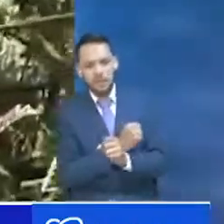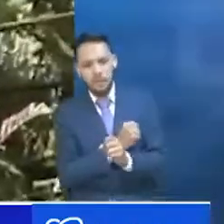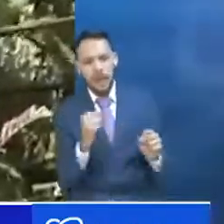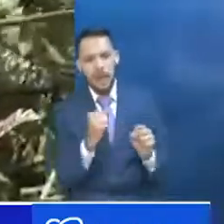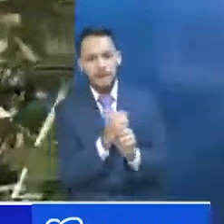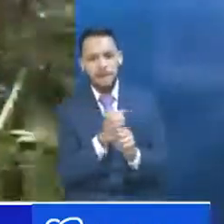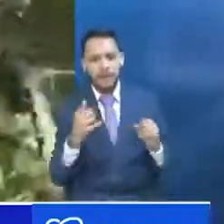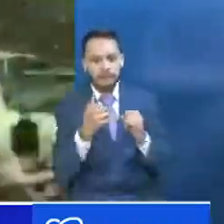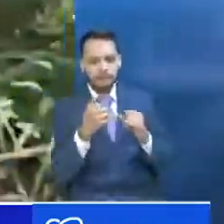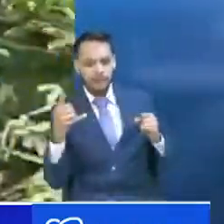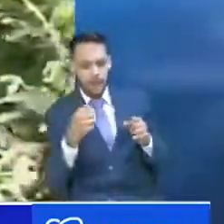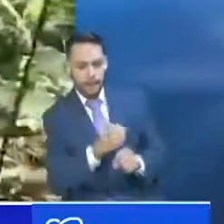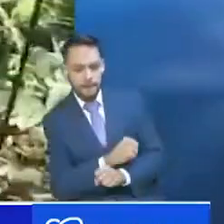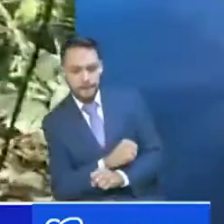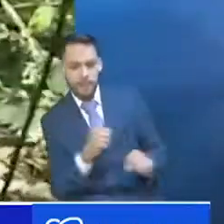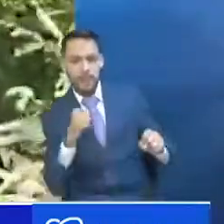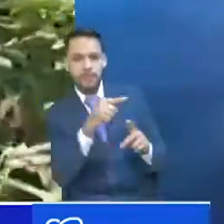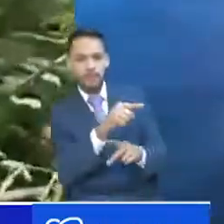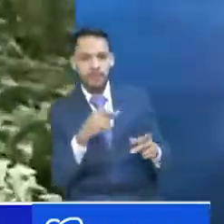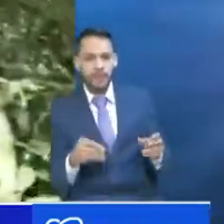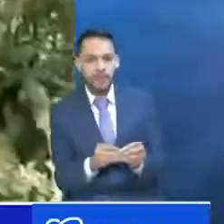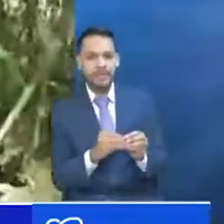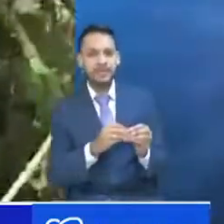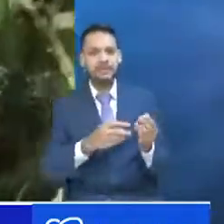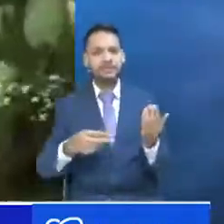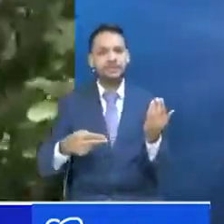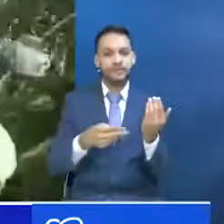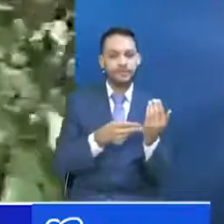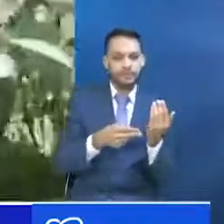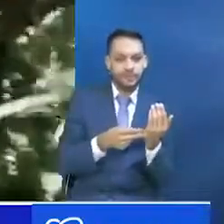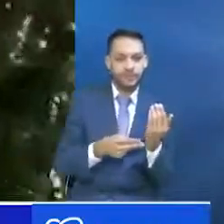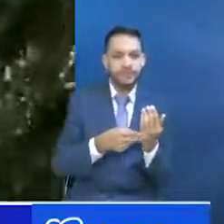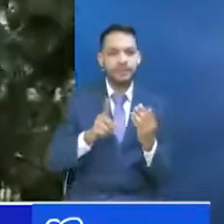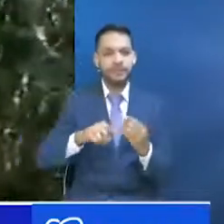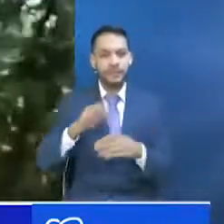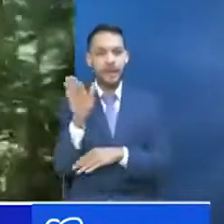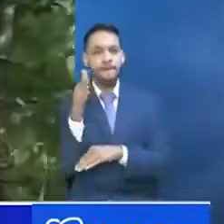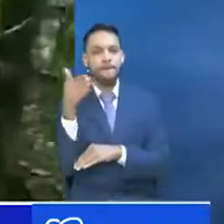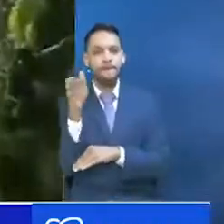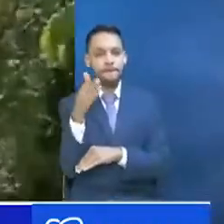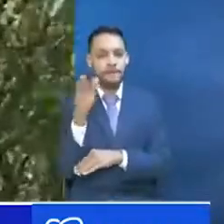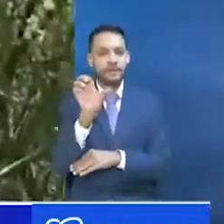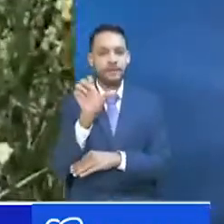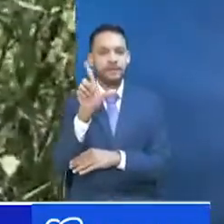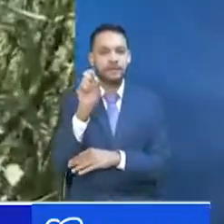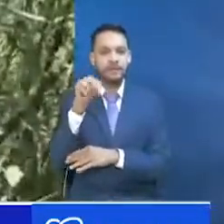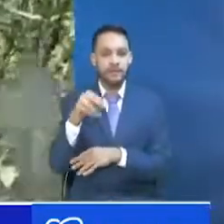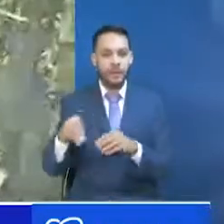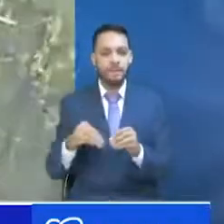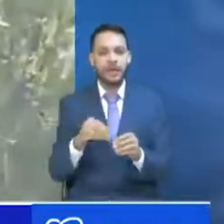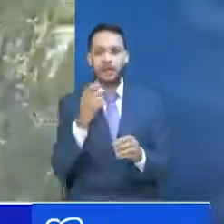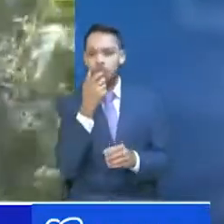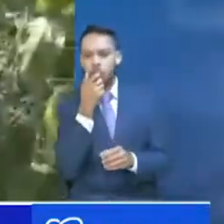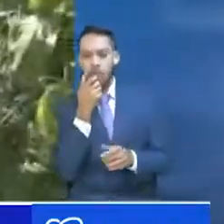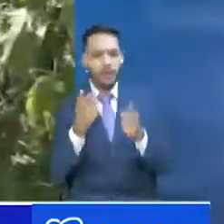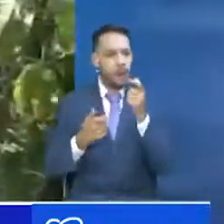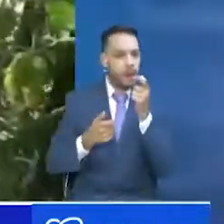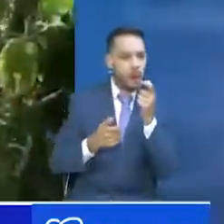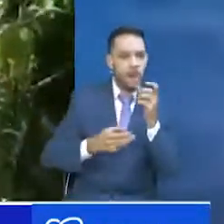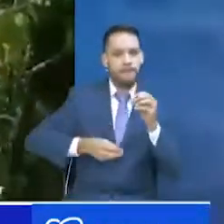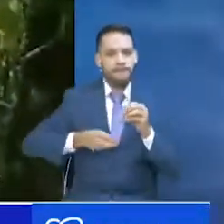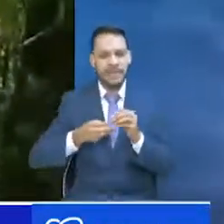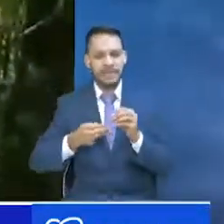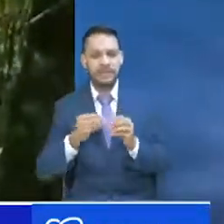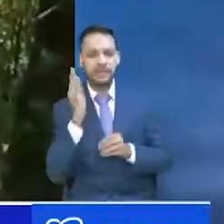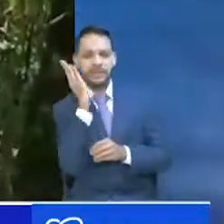baterías para la activación por telemando y una bandera alusiva ln también fueron hallados 17 radios 2 cargadores y tres micro